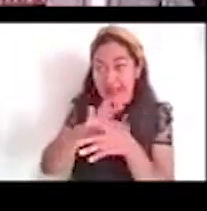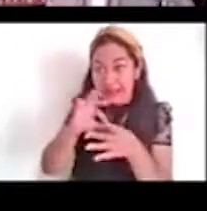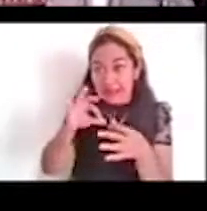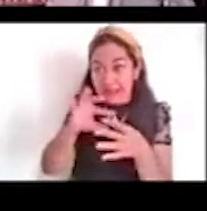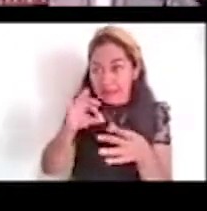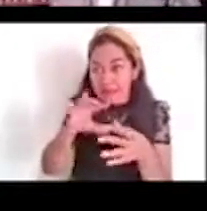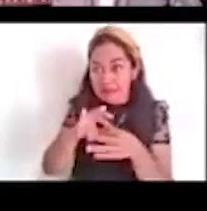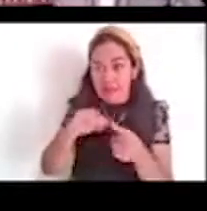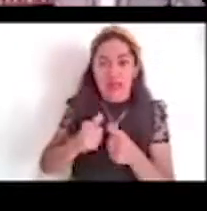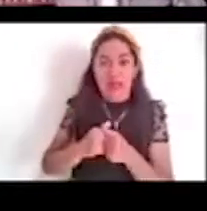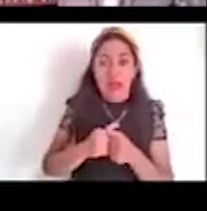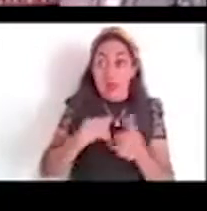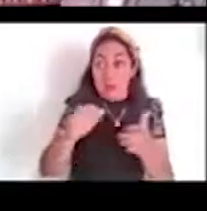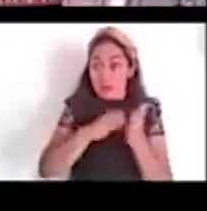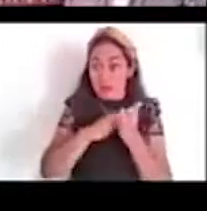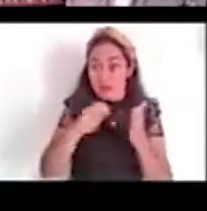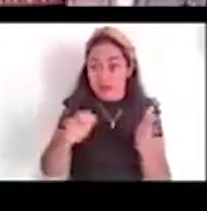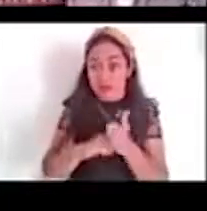una misma